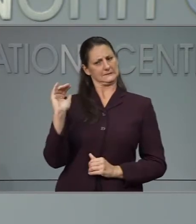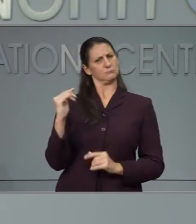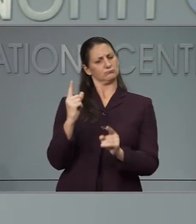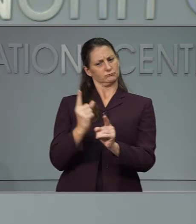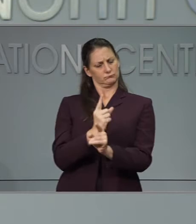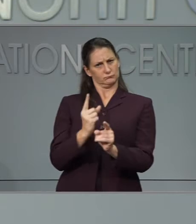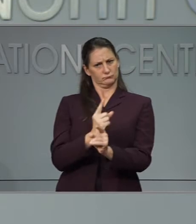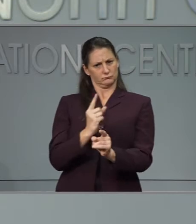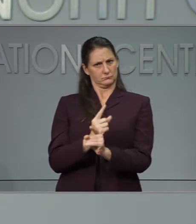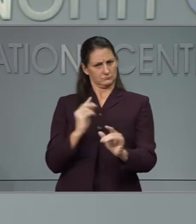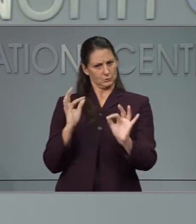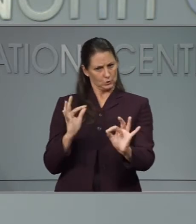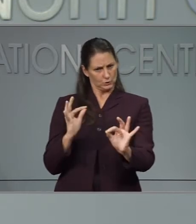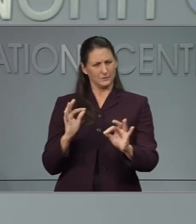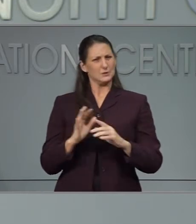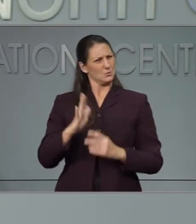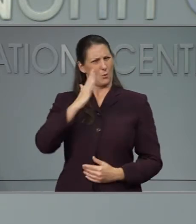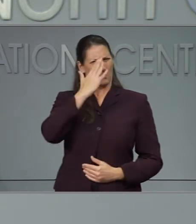la doctora Cohen.